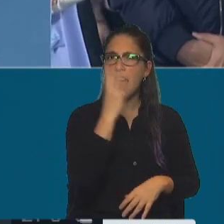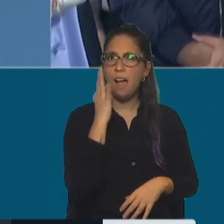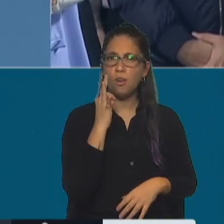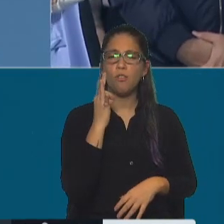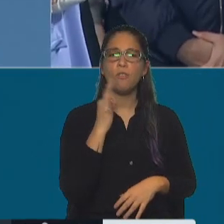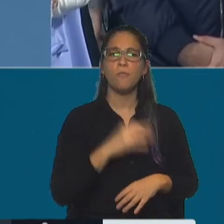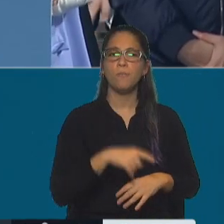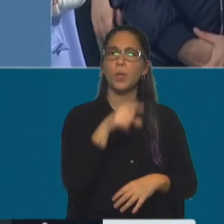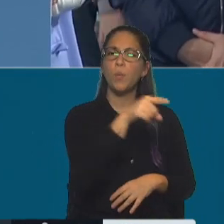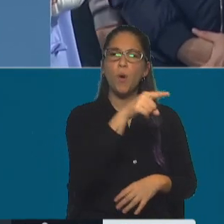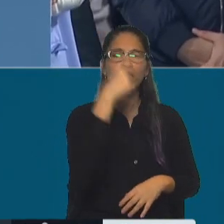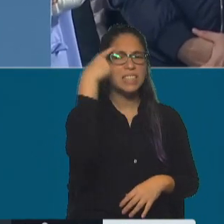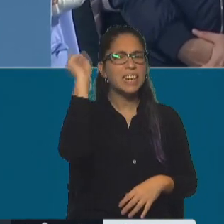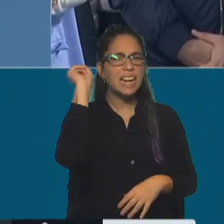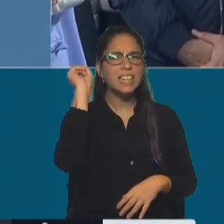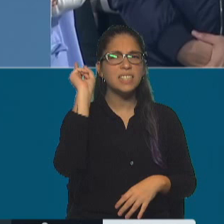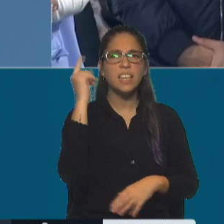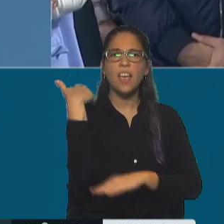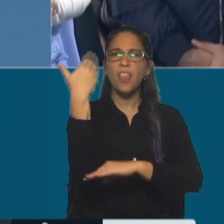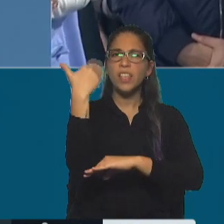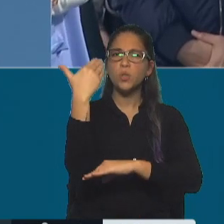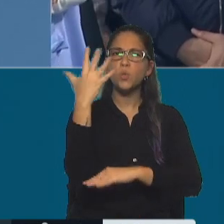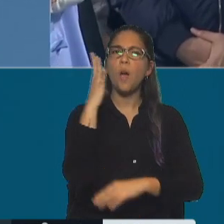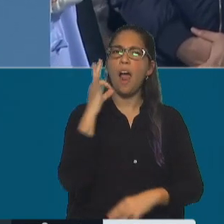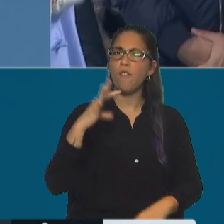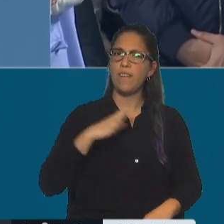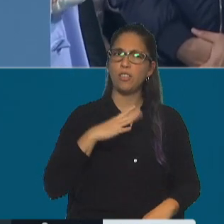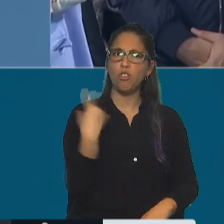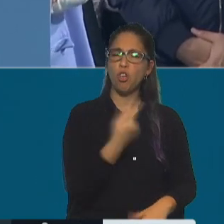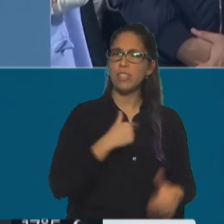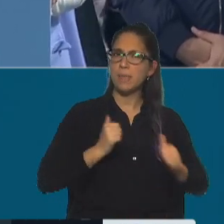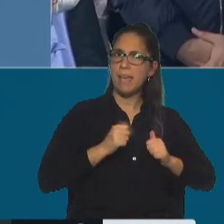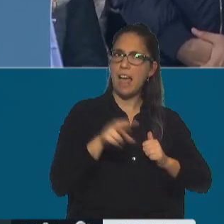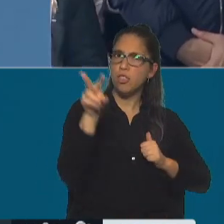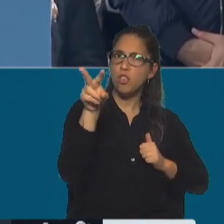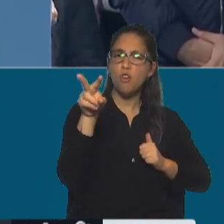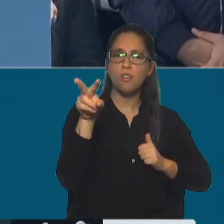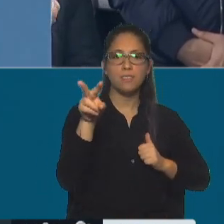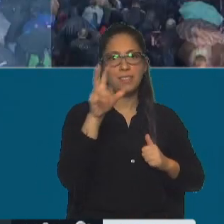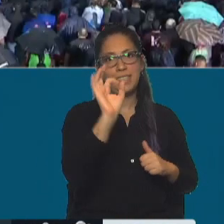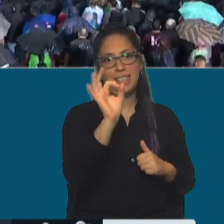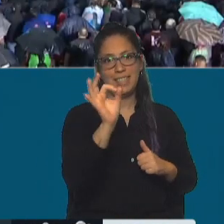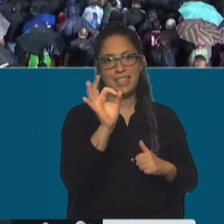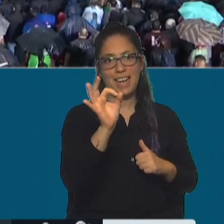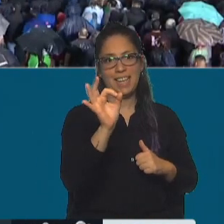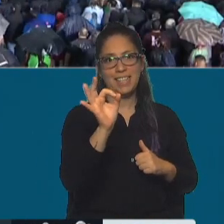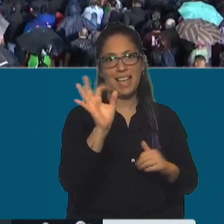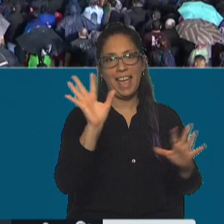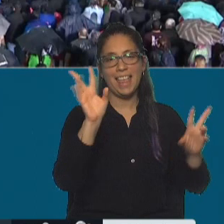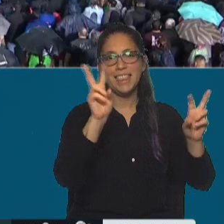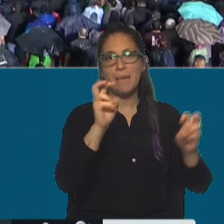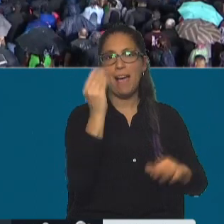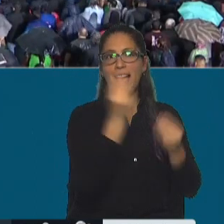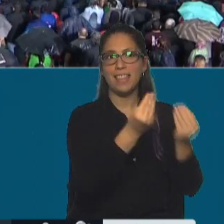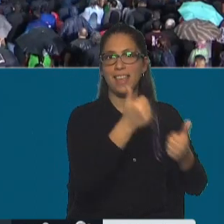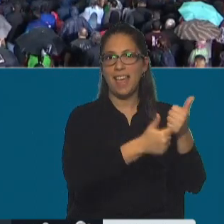Cristina. Nicolás, ¿crees que faltó algo en el discurso de Cristina que por ahí se esperaba escuchar? Sí, ya sé, saliendo de me